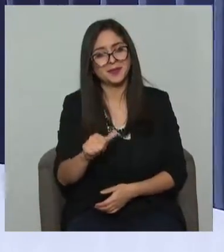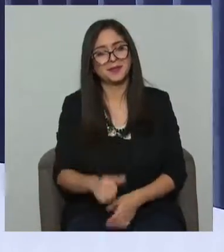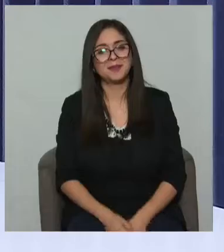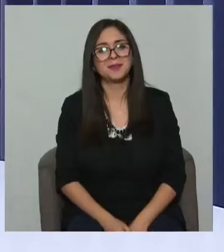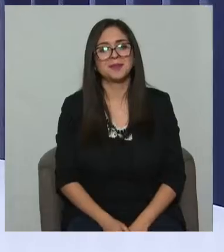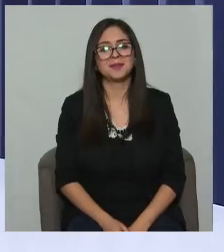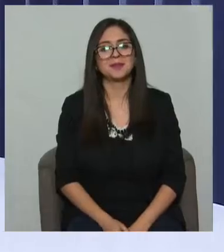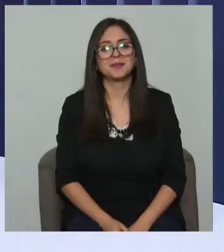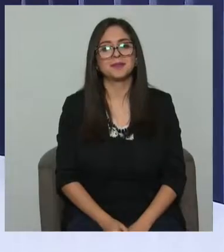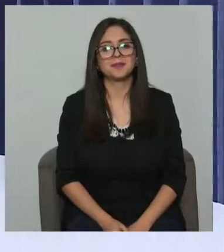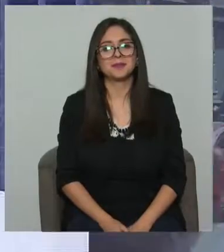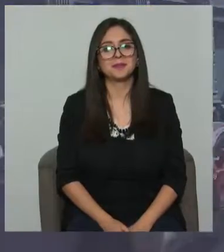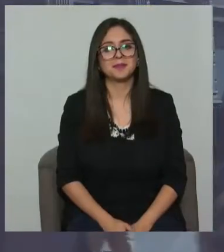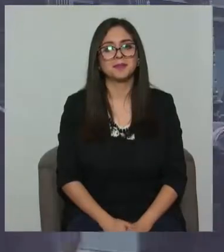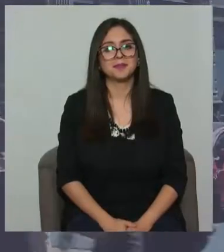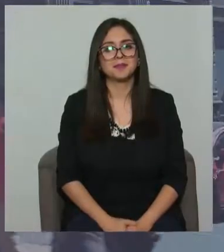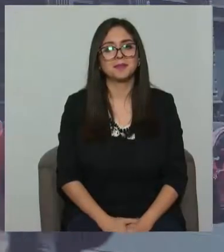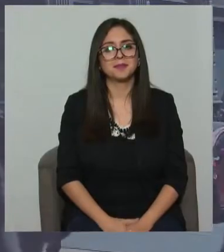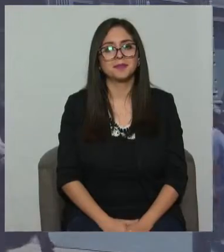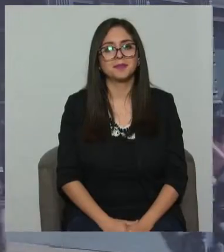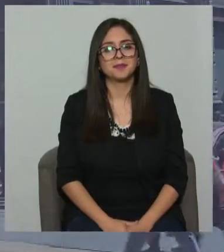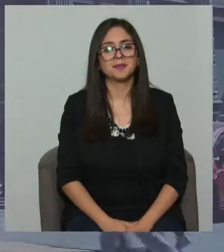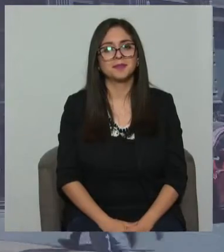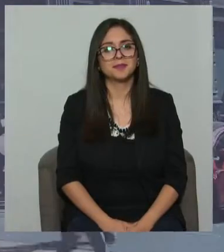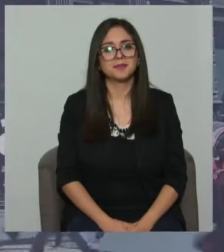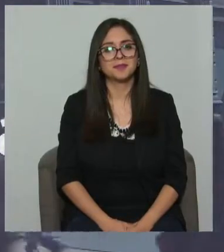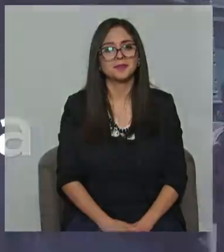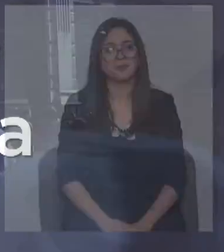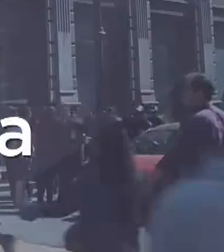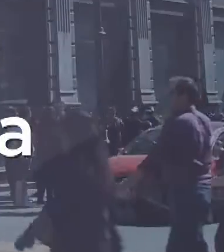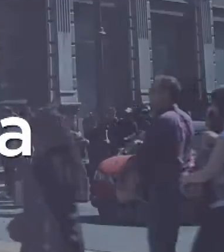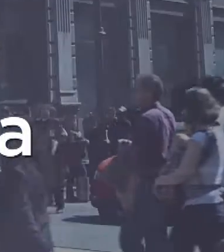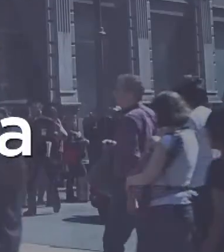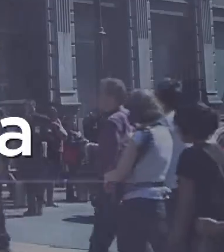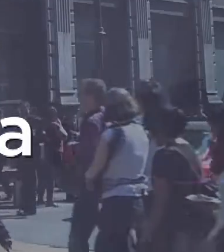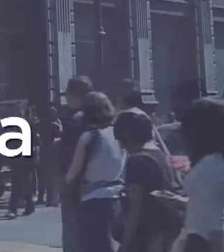placer. Vamos a irnos después de esto a Cabaret.